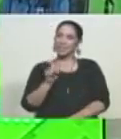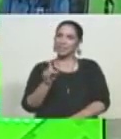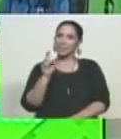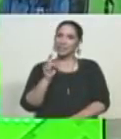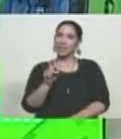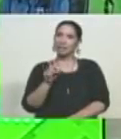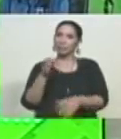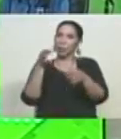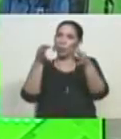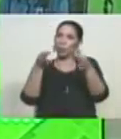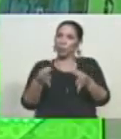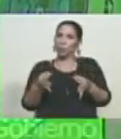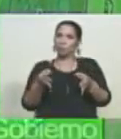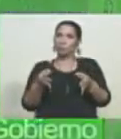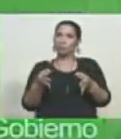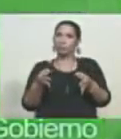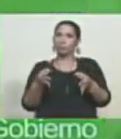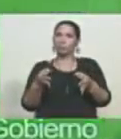nos obligó.